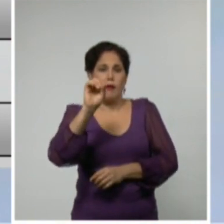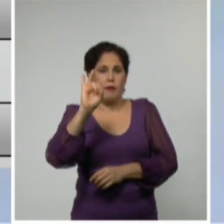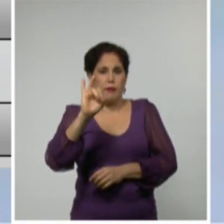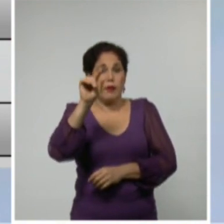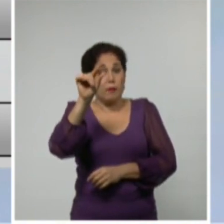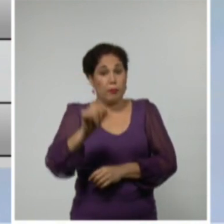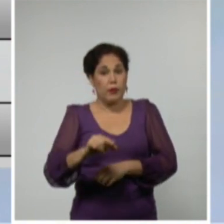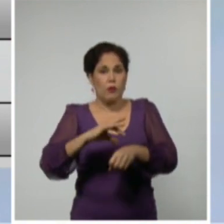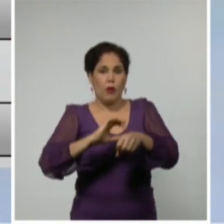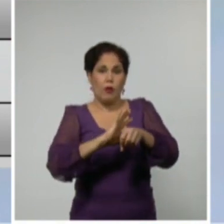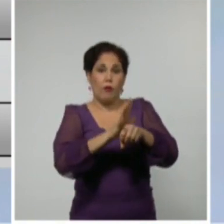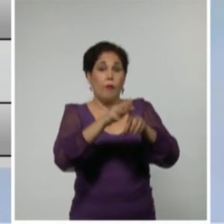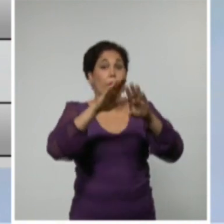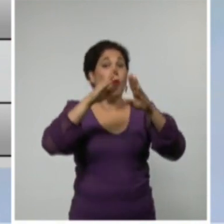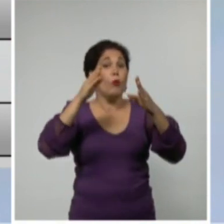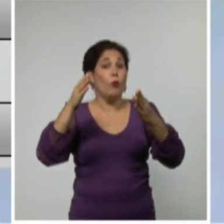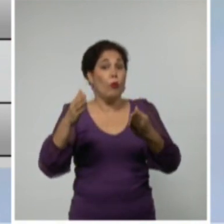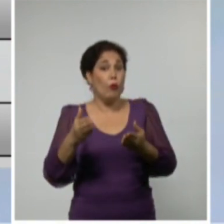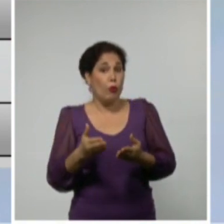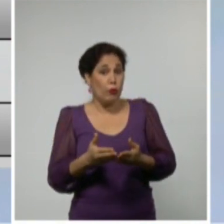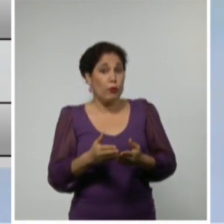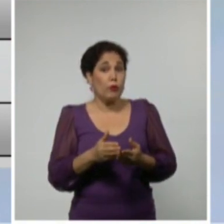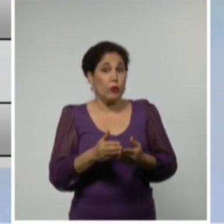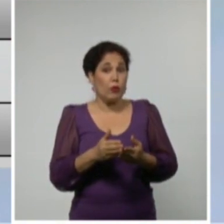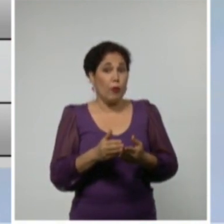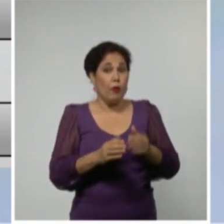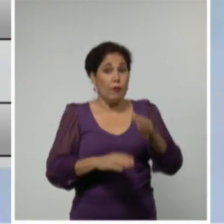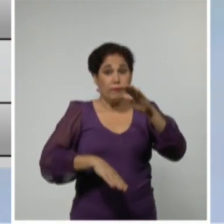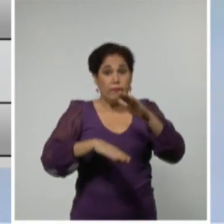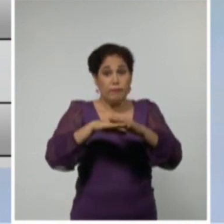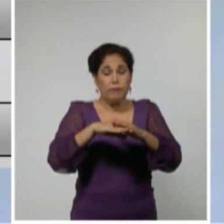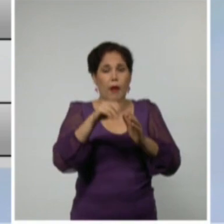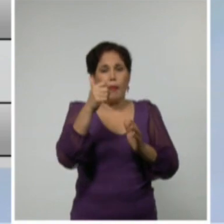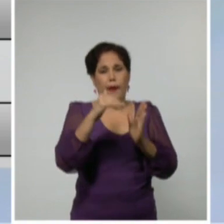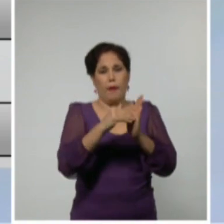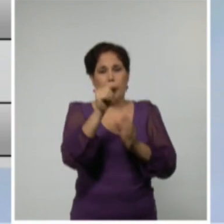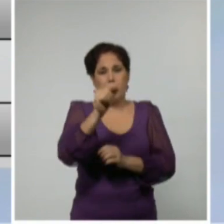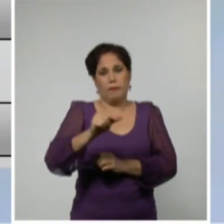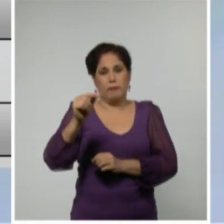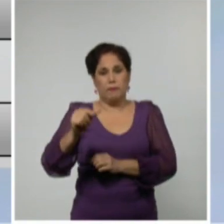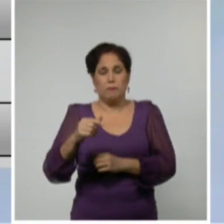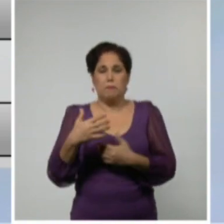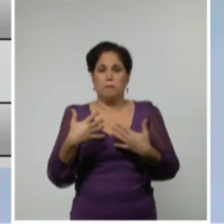plantearon los modelos matemáticos e indiscutiblemente va hacia el control de la enfermedad.